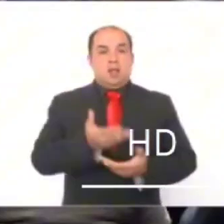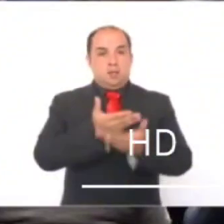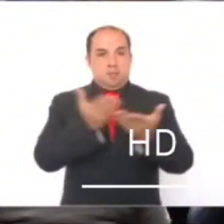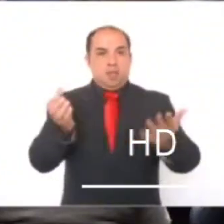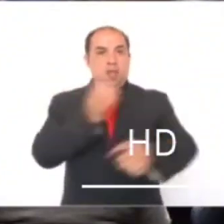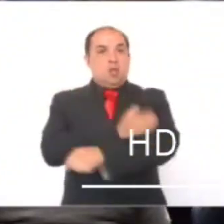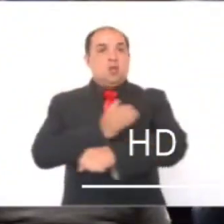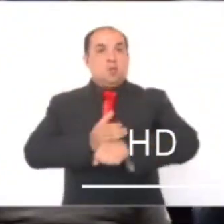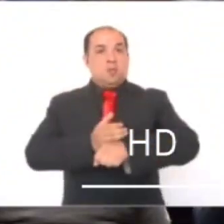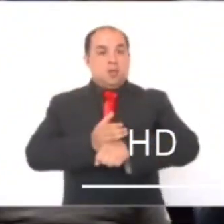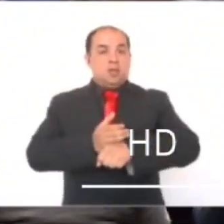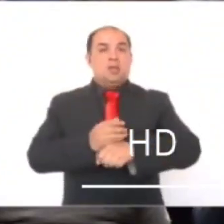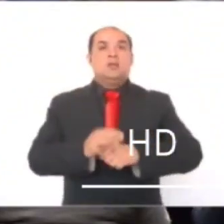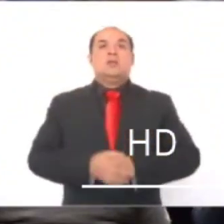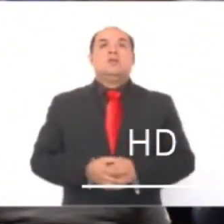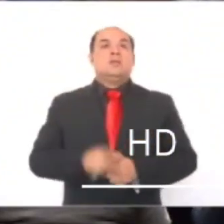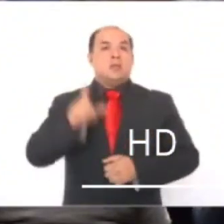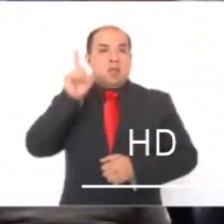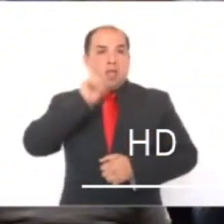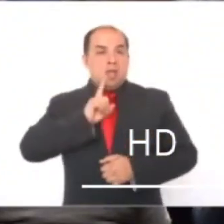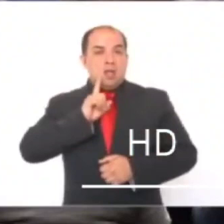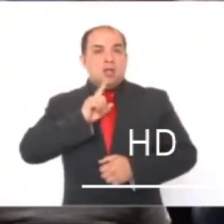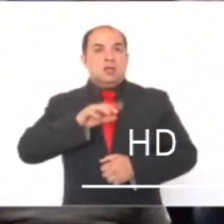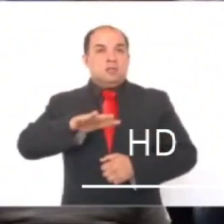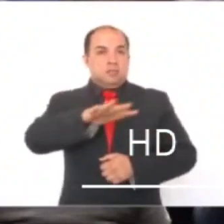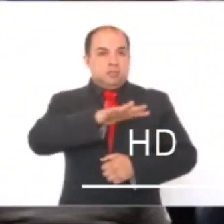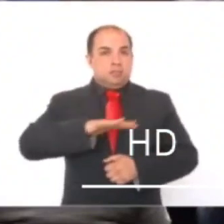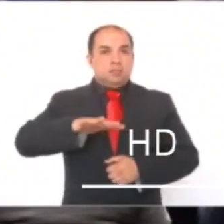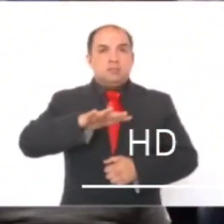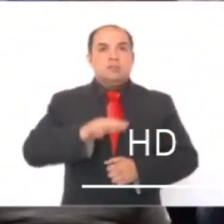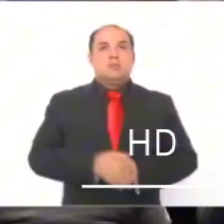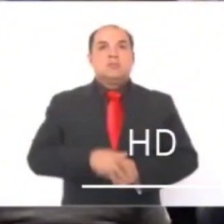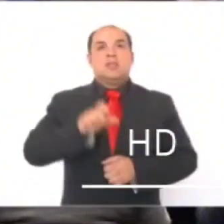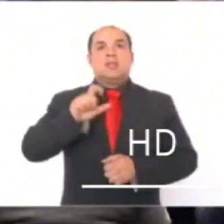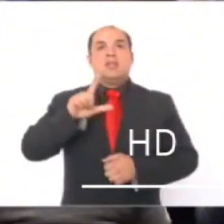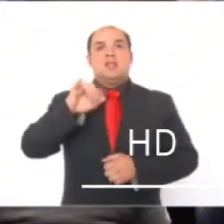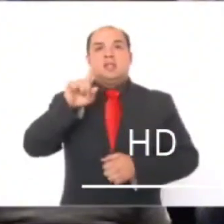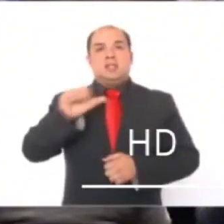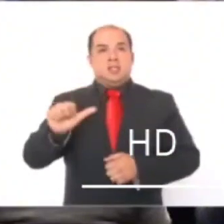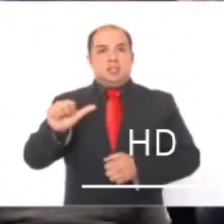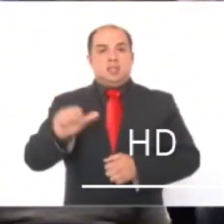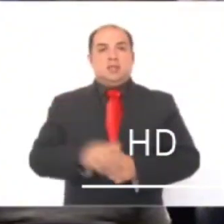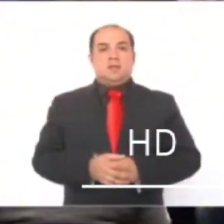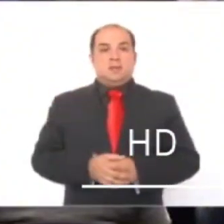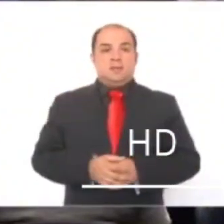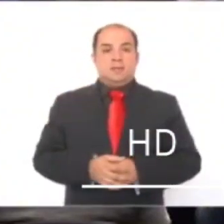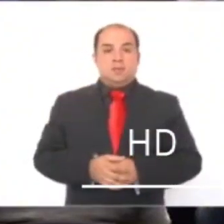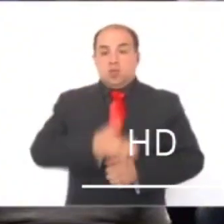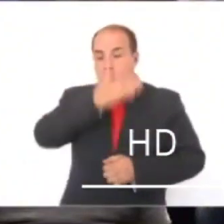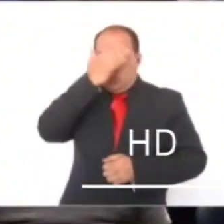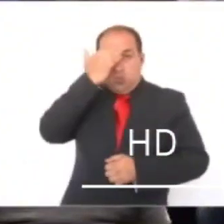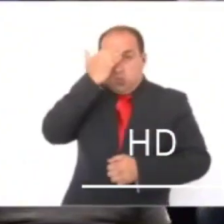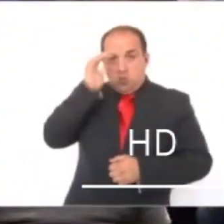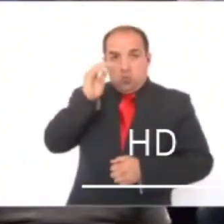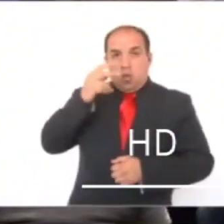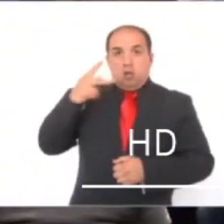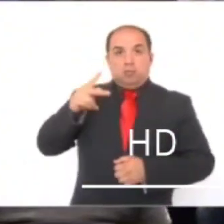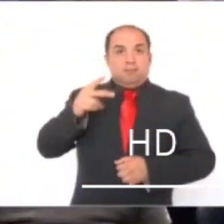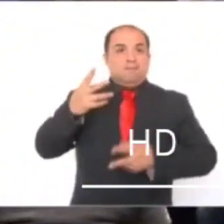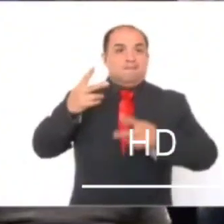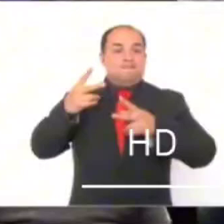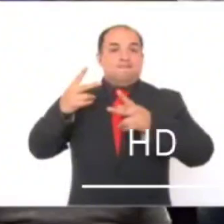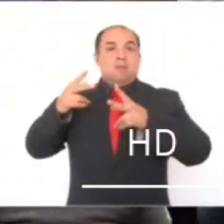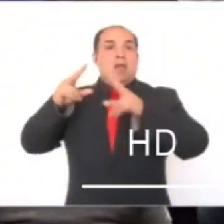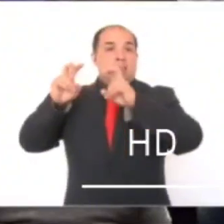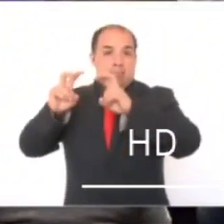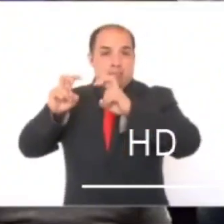compañeras que nos han estado acompañando, a Elisa. Elisa, yo no conocía tu caso y